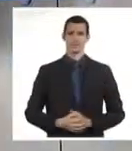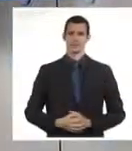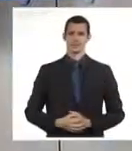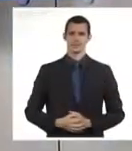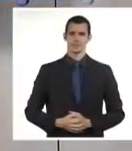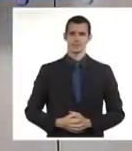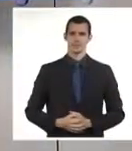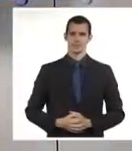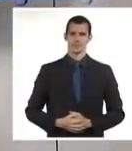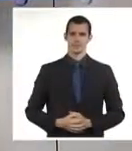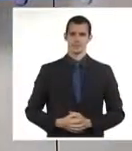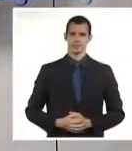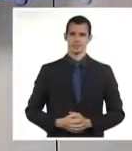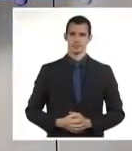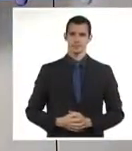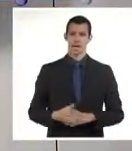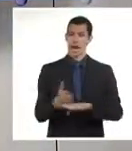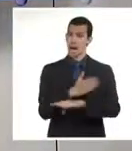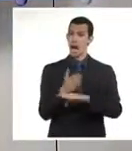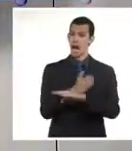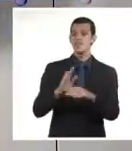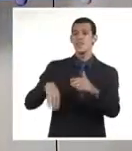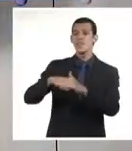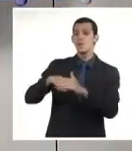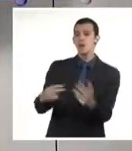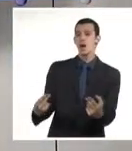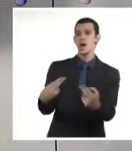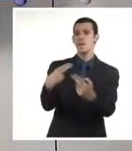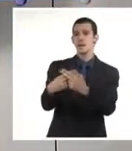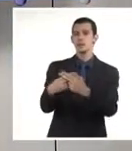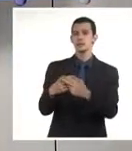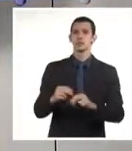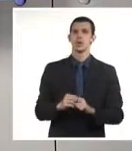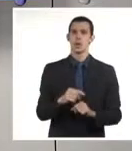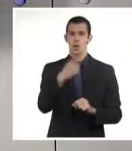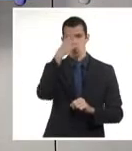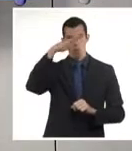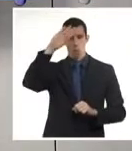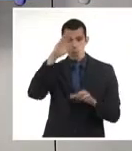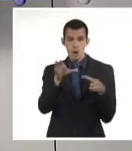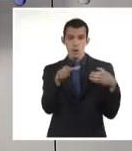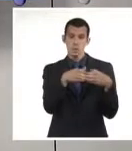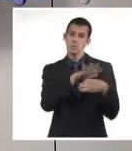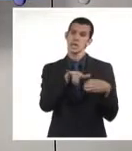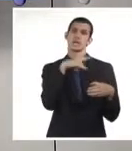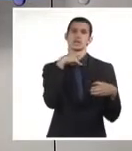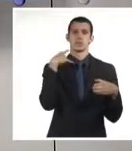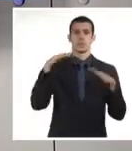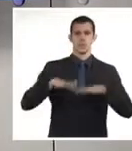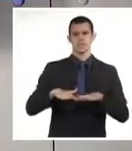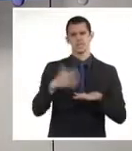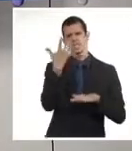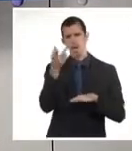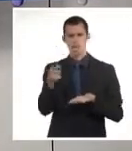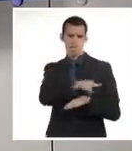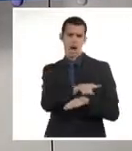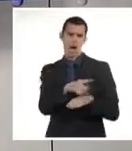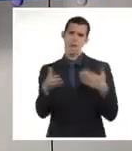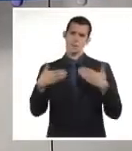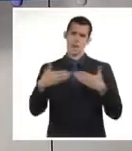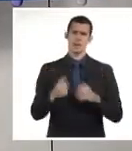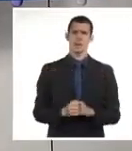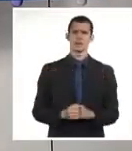y el premundial de fútbol de honduras el equipo cuba sub-20 quedó eliminado hoy en octavos de final al caer ante panamá por un gol a cero el